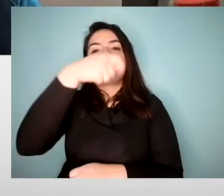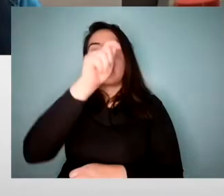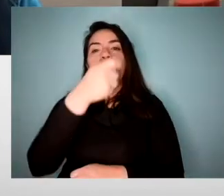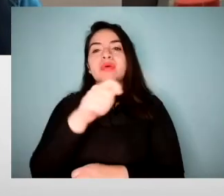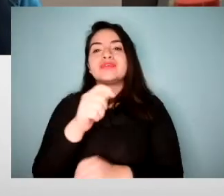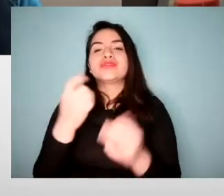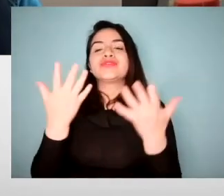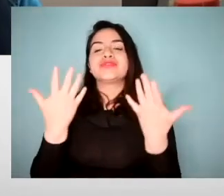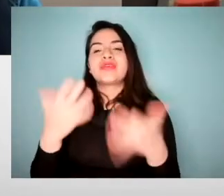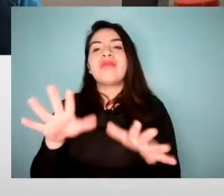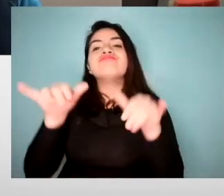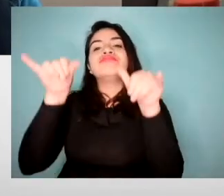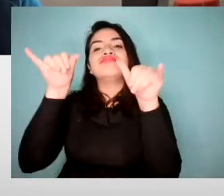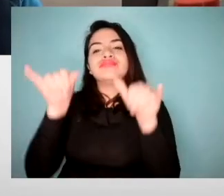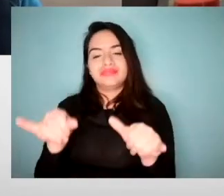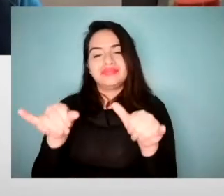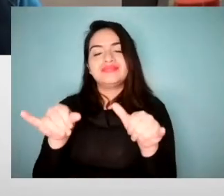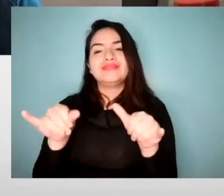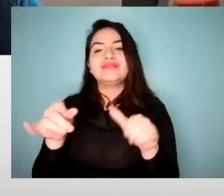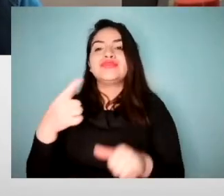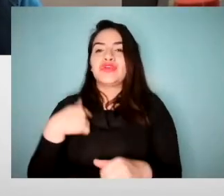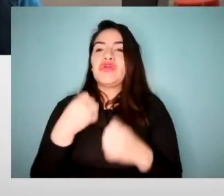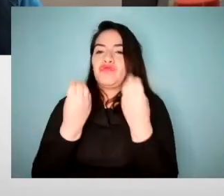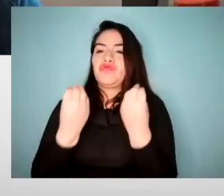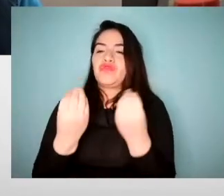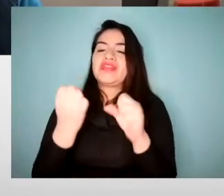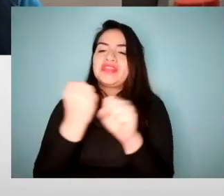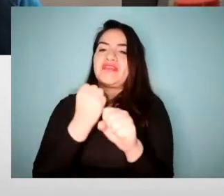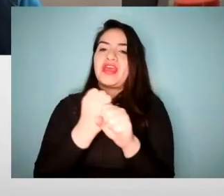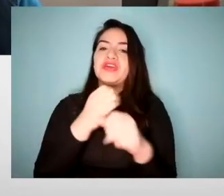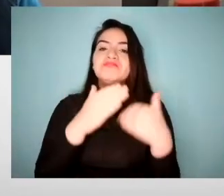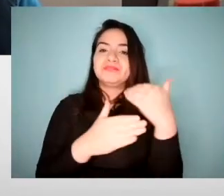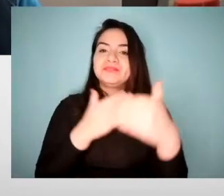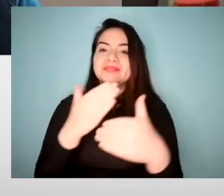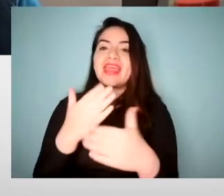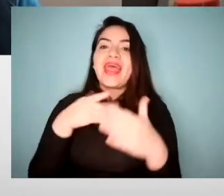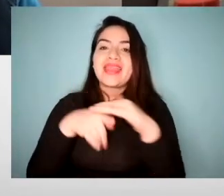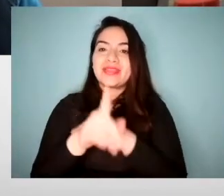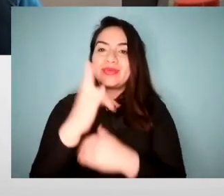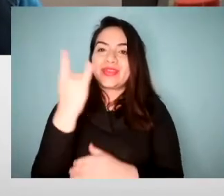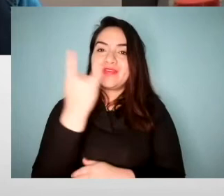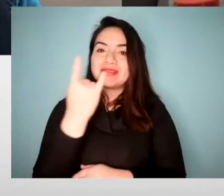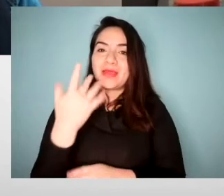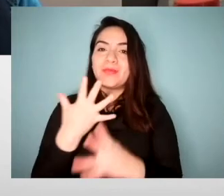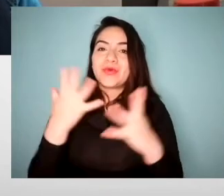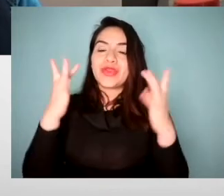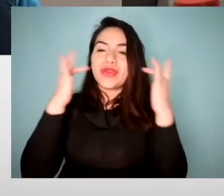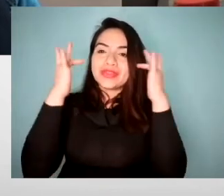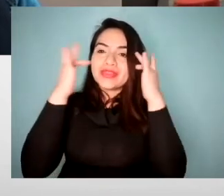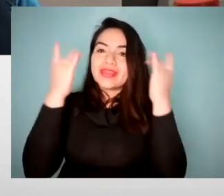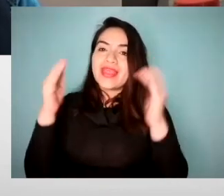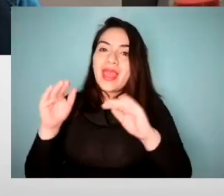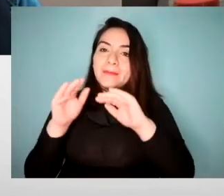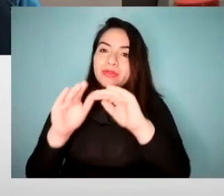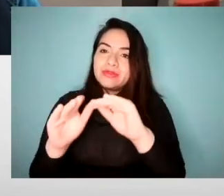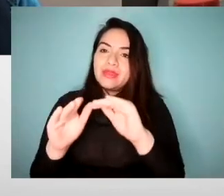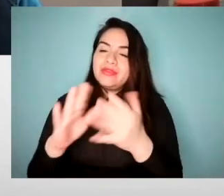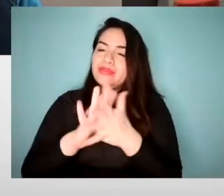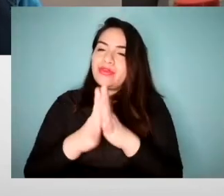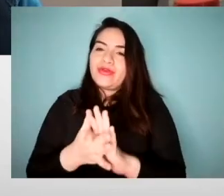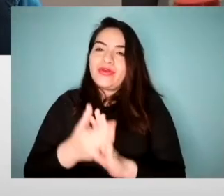la planta, así que creo que he hecho un buen desempeño dentro de la universidad y yo estoy muy contenta de poder aportar con todos los conocimientos que adquirí